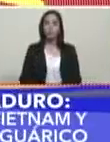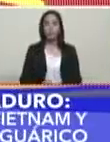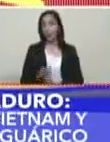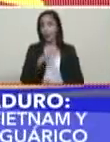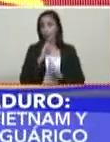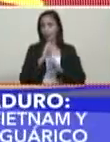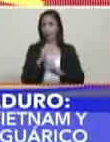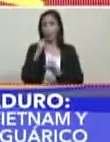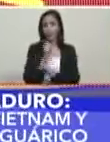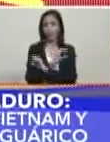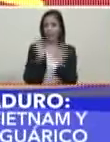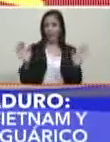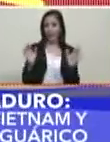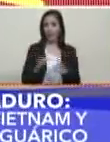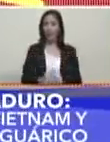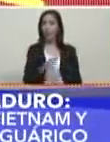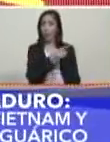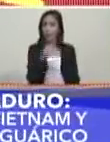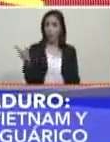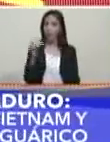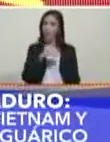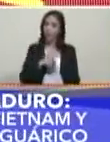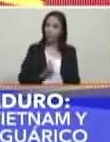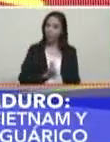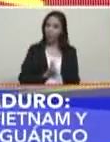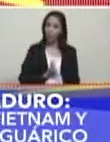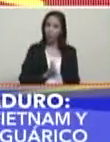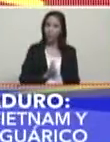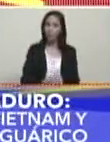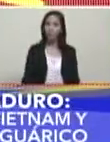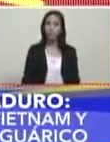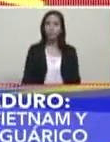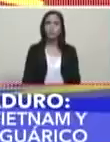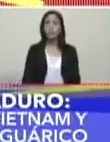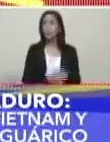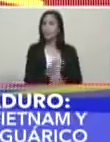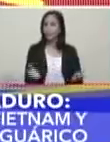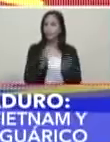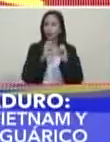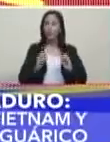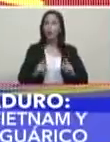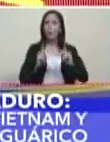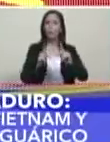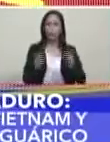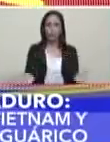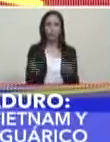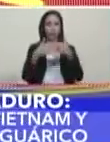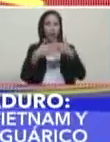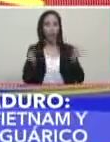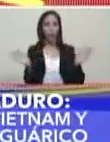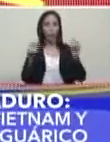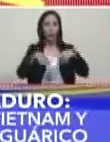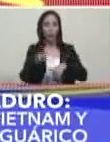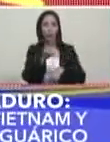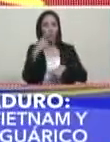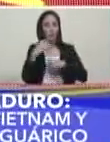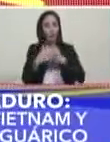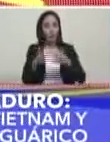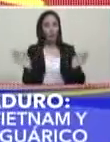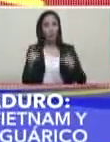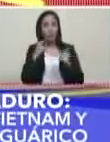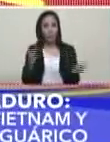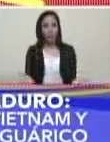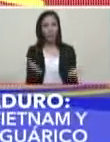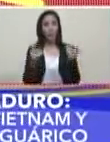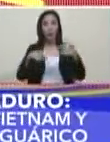respuesta. Ustedes son la oportunidad que se le abre a Venezuela para tener